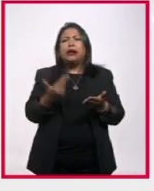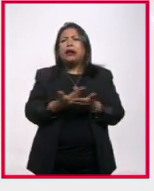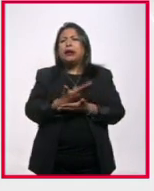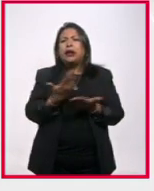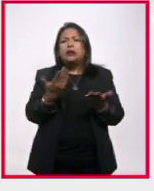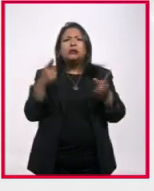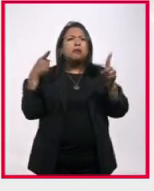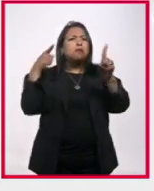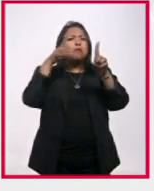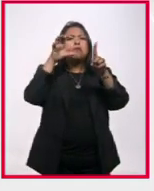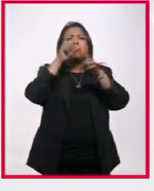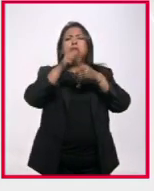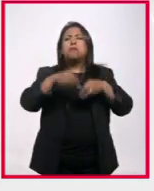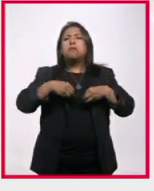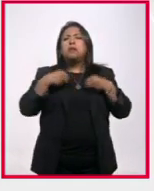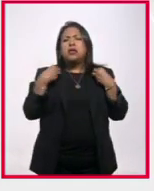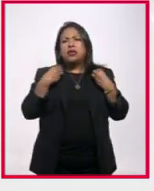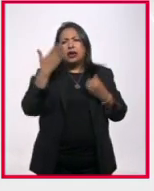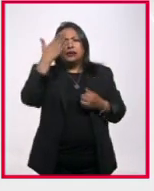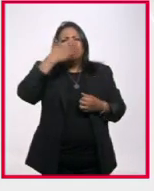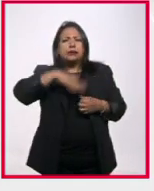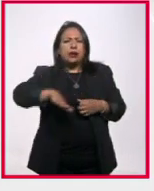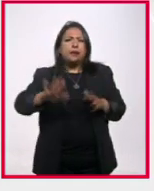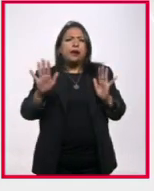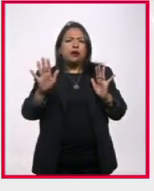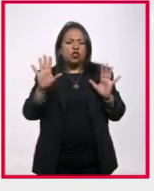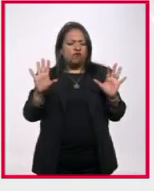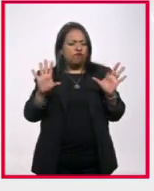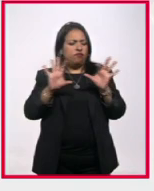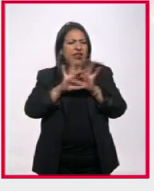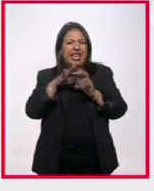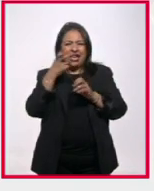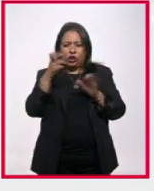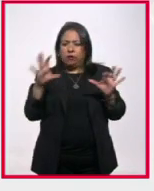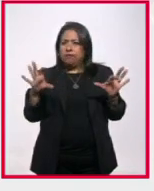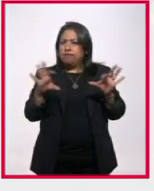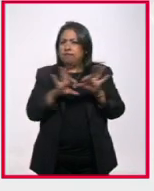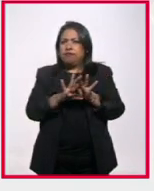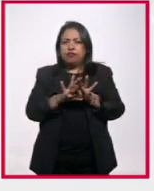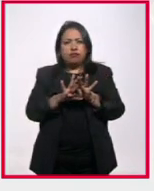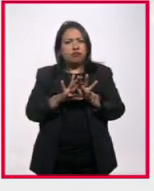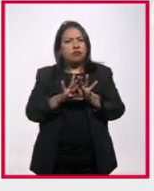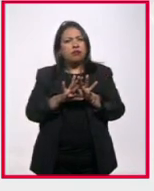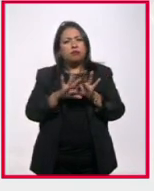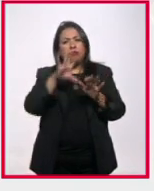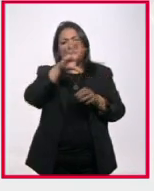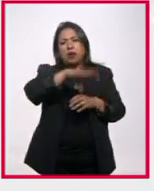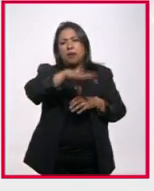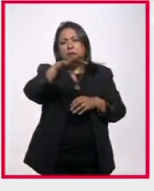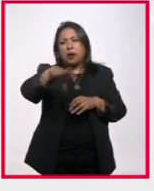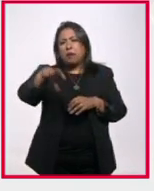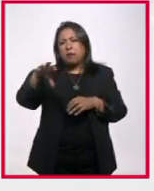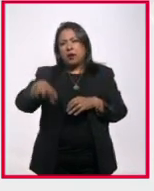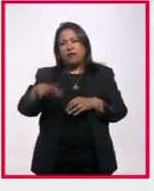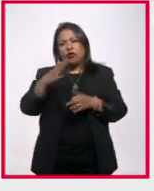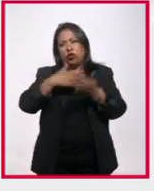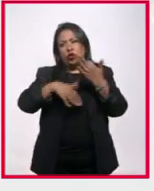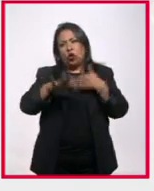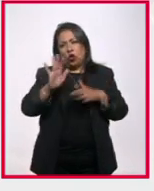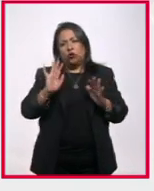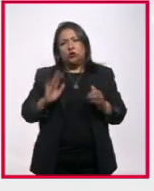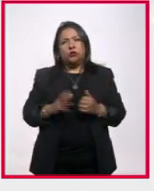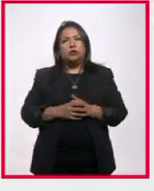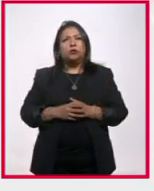saber cuál es tu misión de vida y ser coherente con ella en todos los ámbitos que pueda